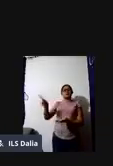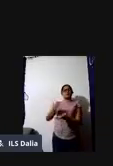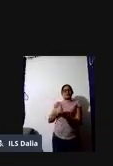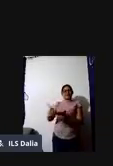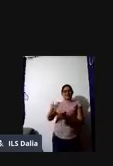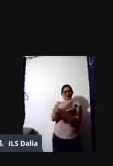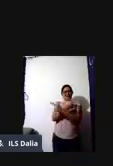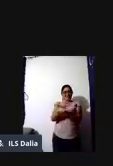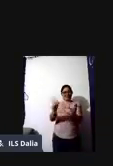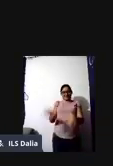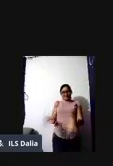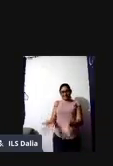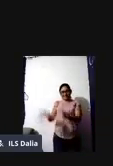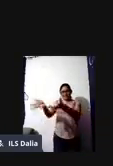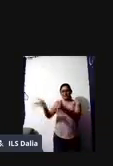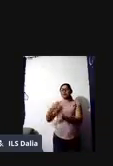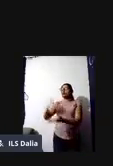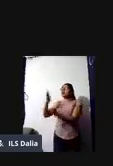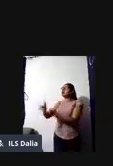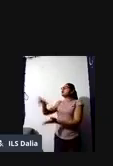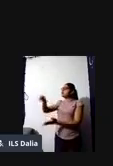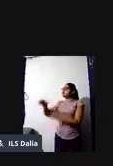libertad, entonces